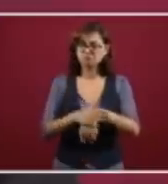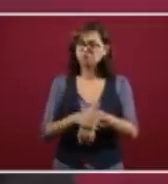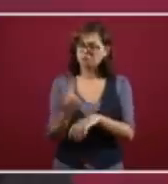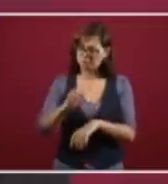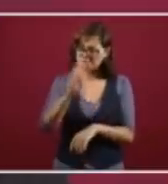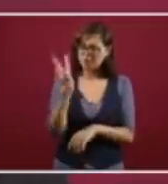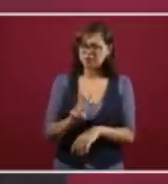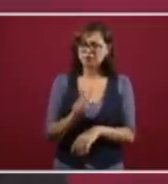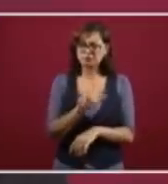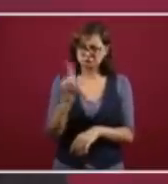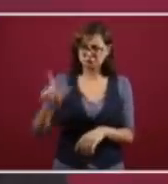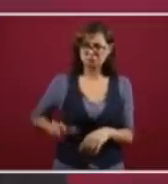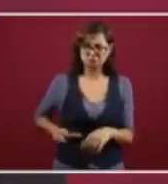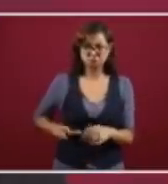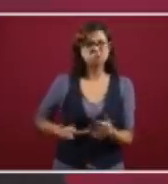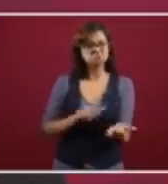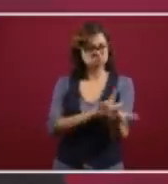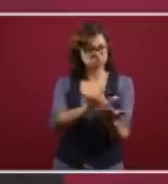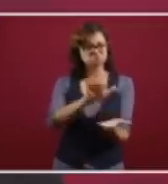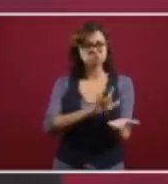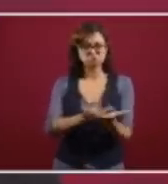apoyados moralmente por nosotros.